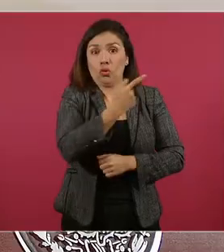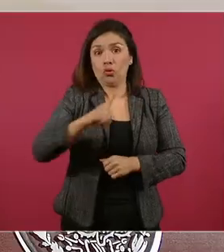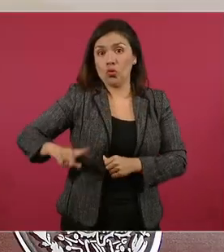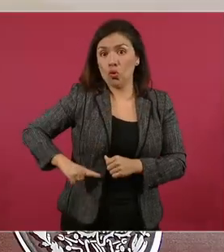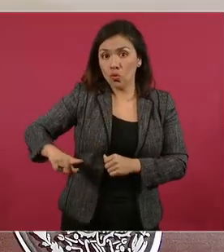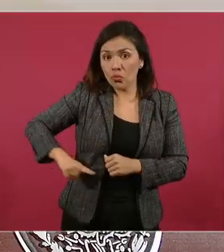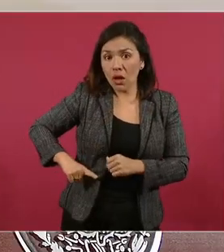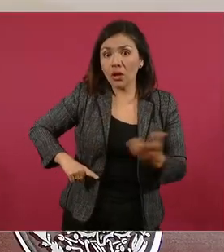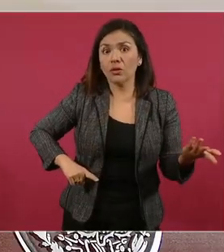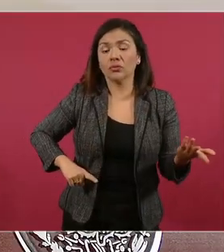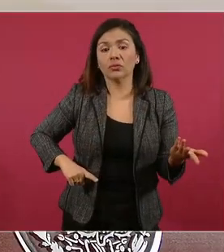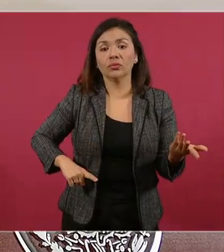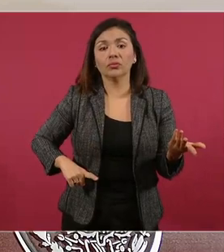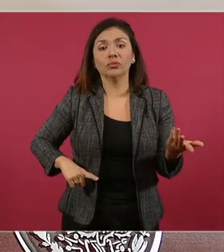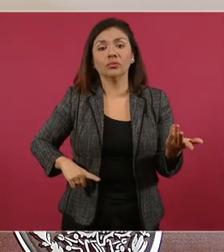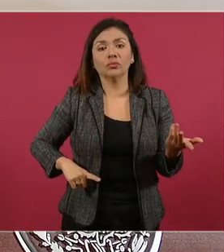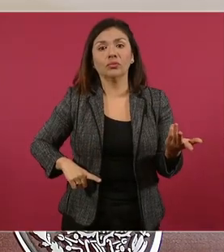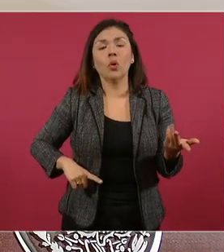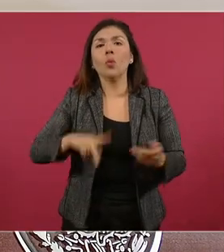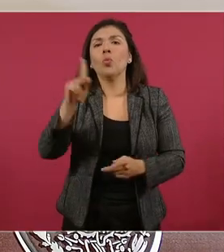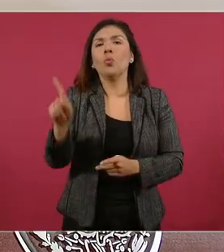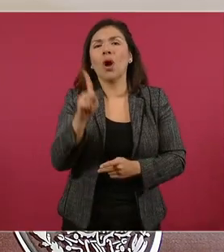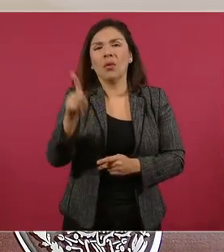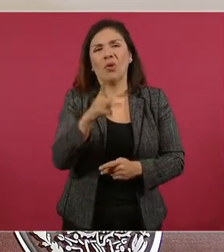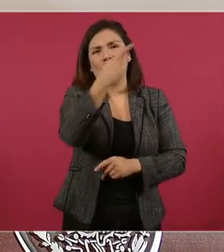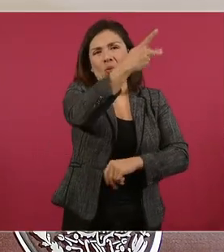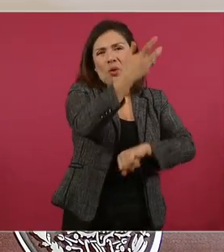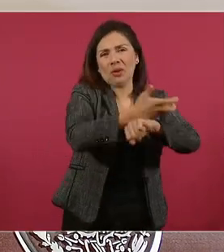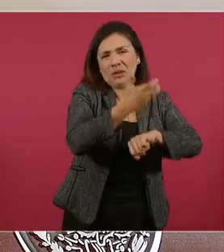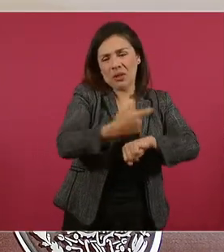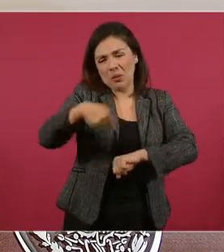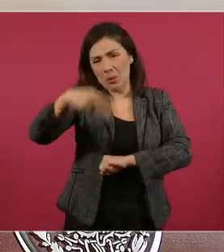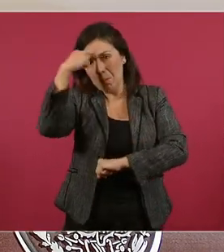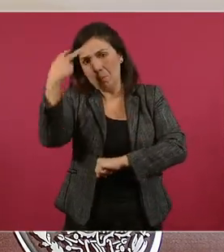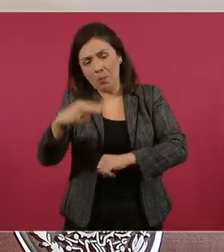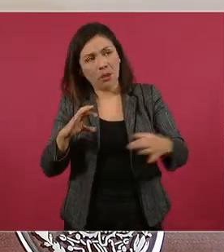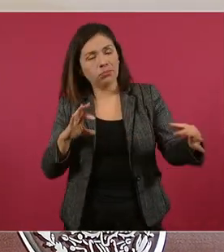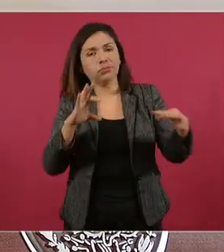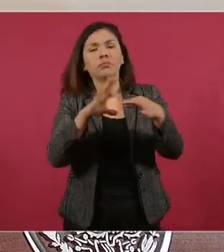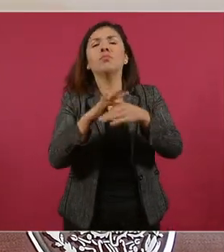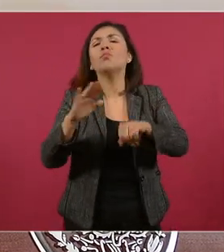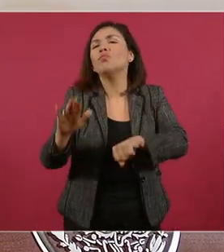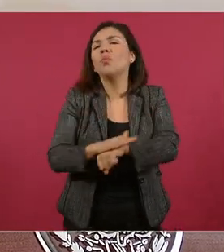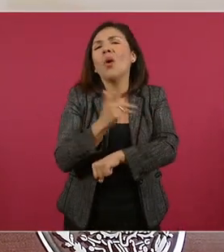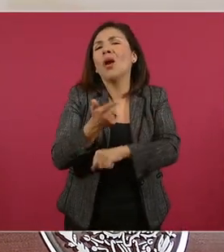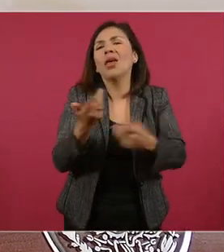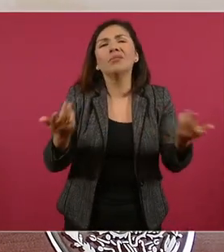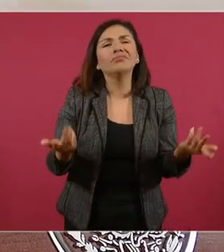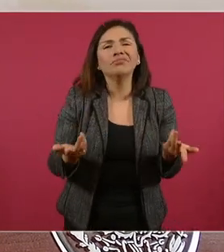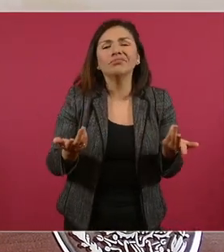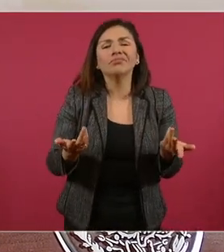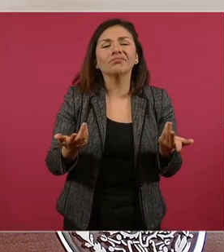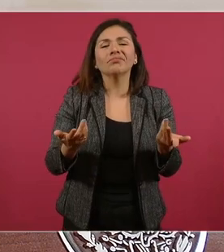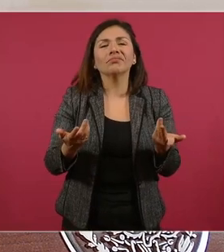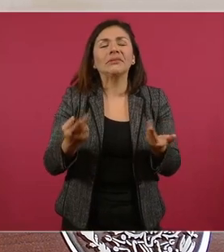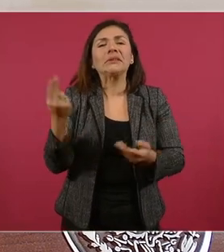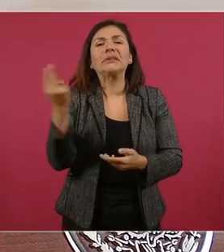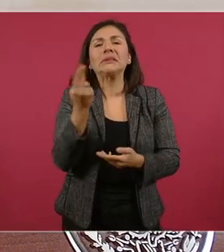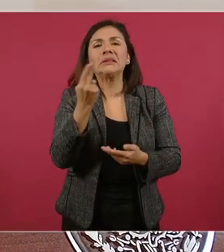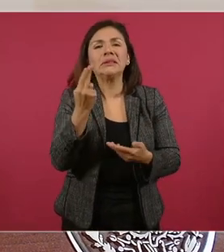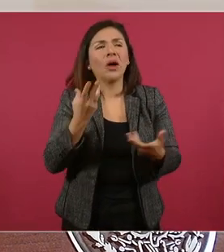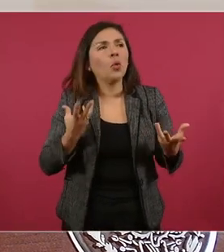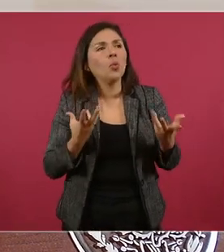los dos pueblos, por cuestiones de